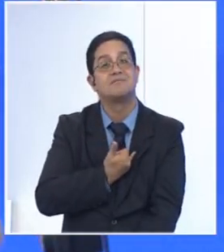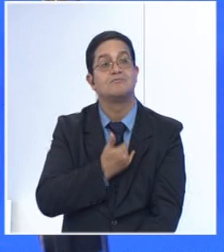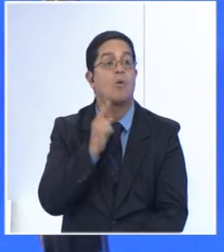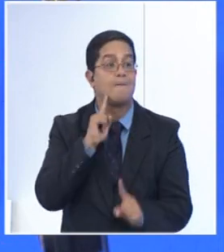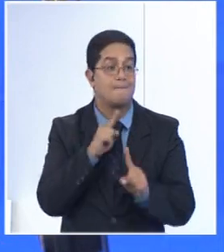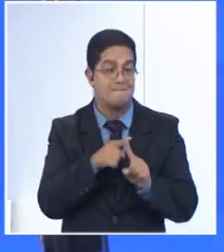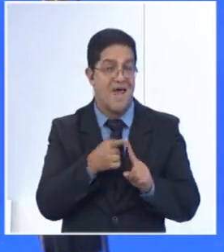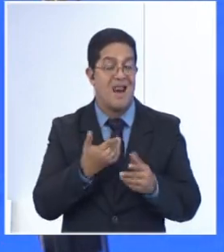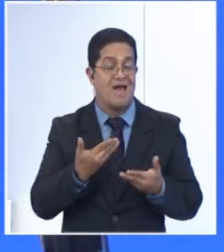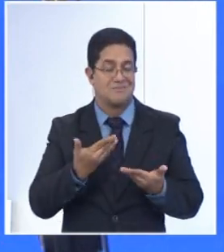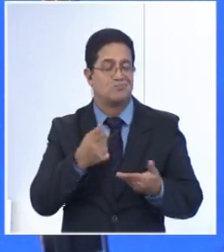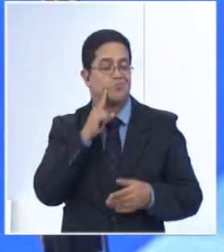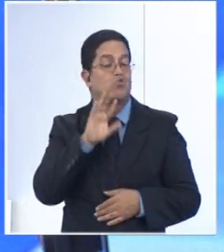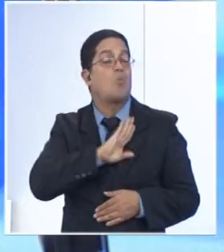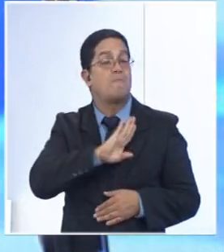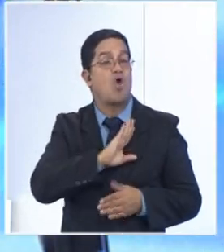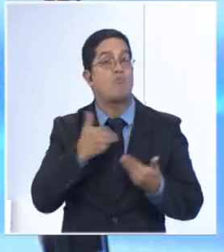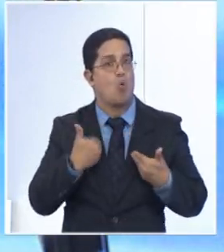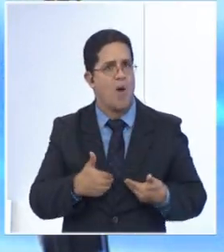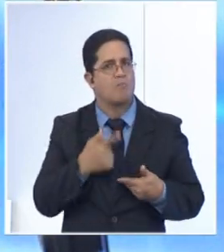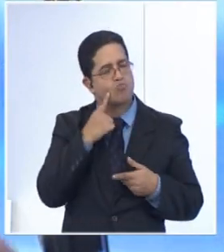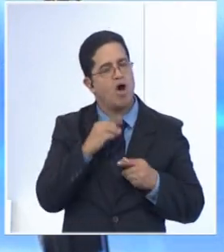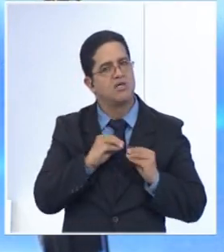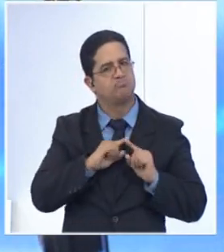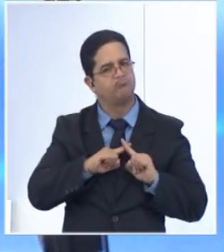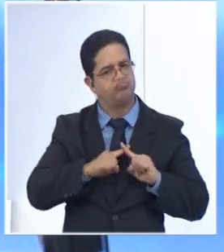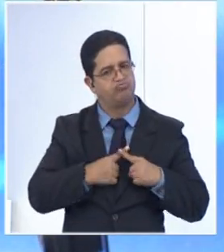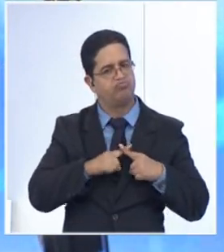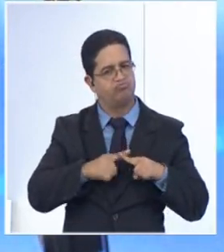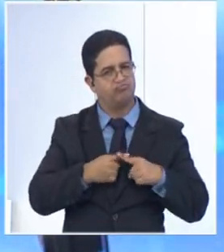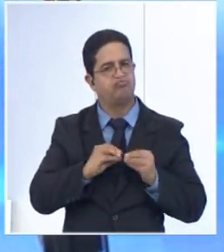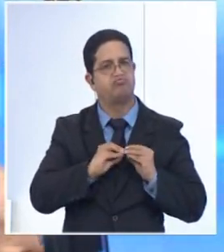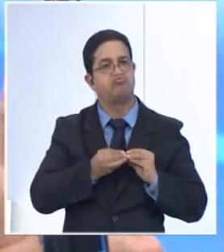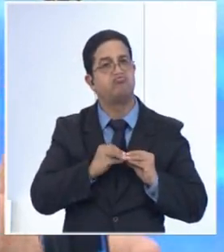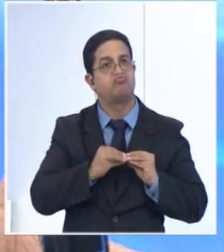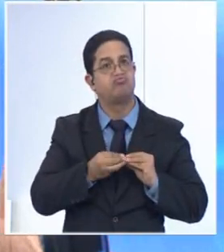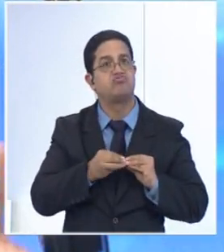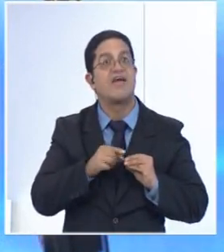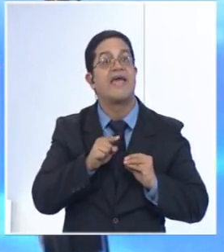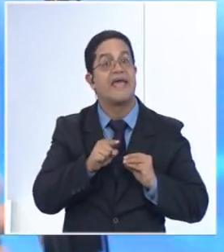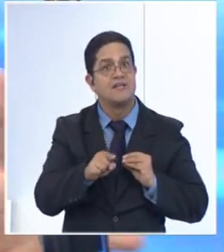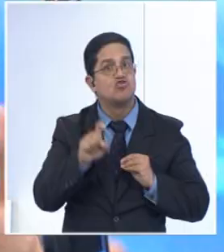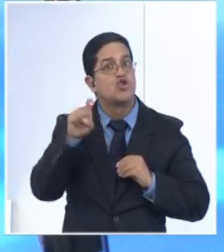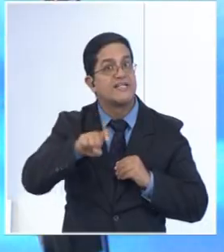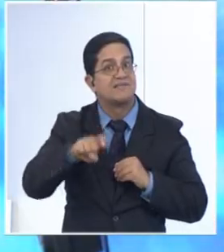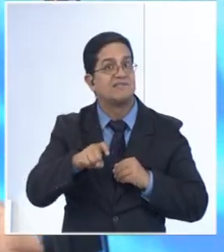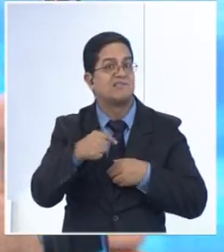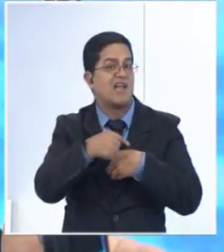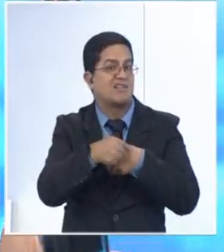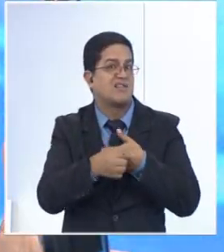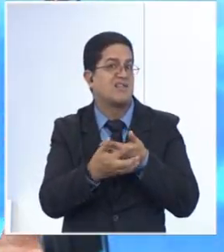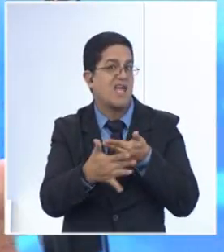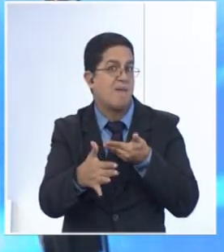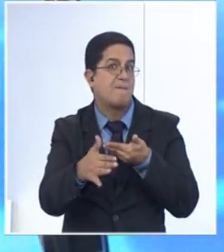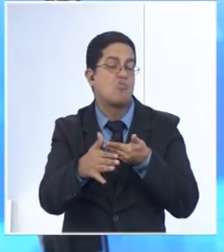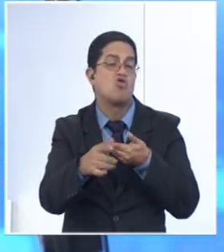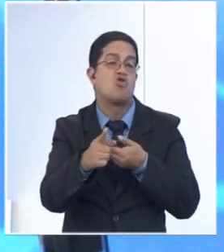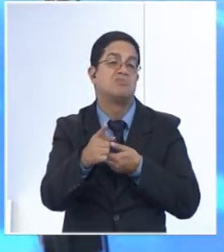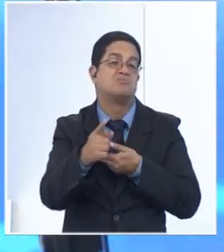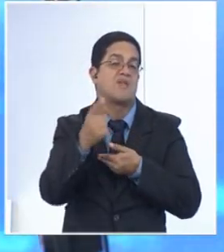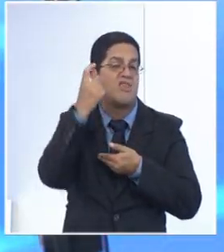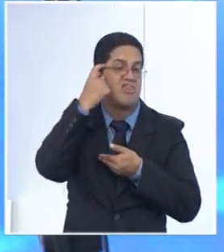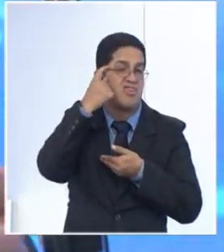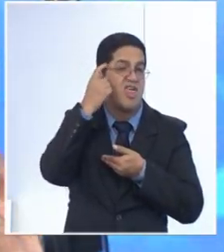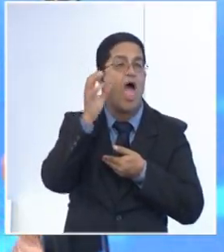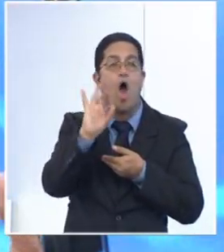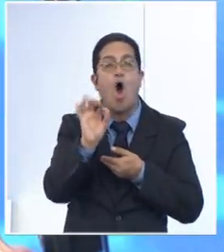propia célula del sitio forme tejido nuevo, regenere, desinflame, y eso toma un tiempo. Toma días, puede tomar semanas, también va a depender mucho